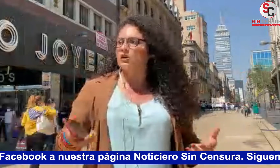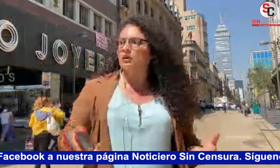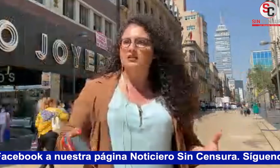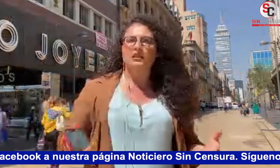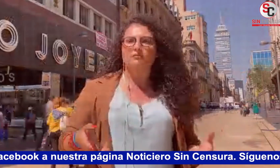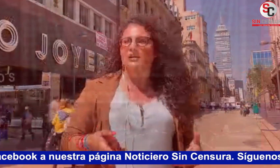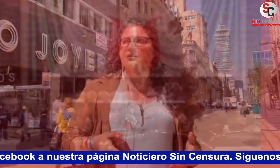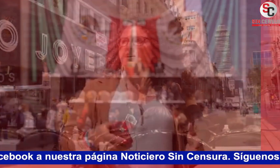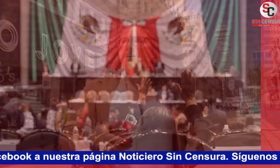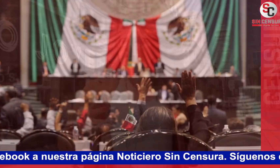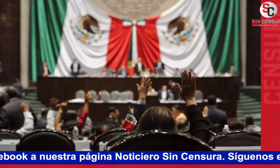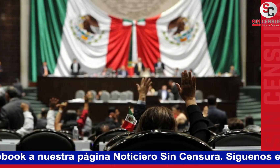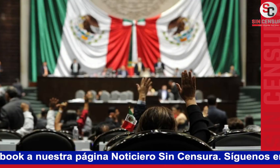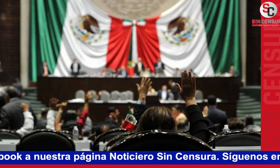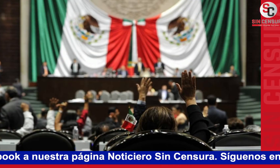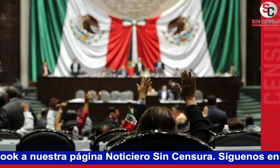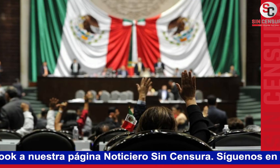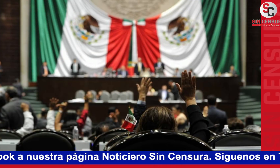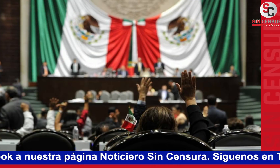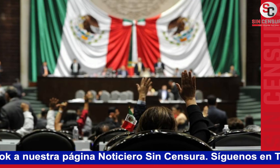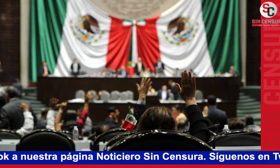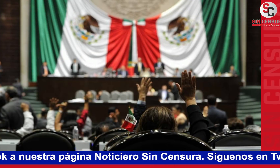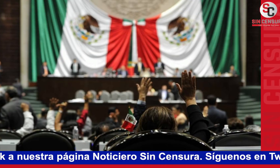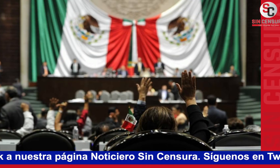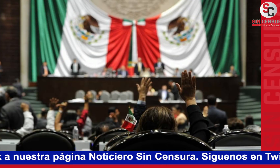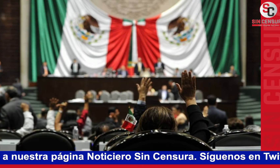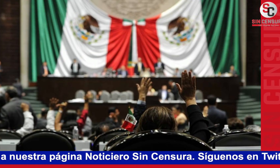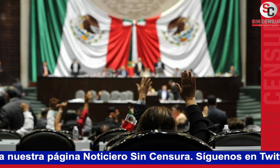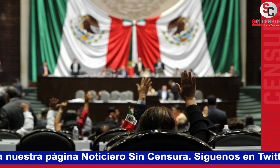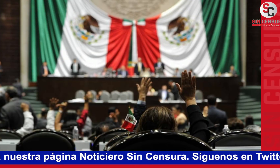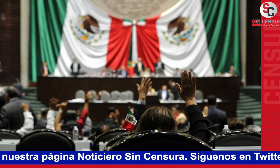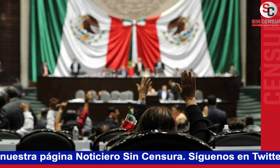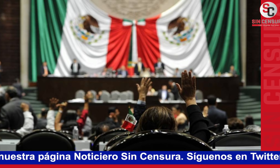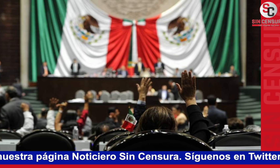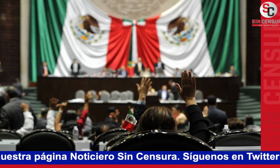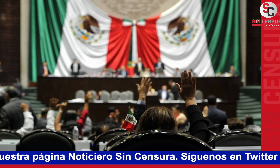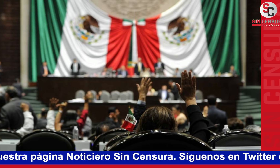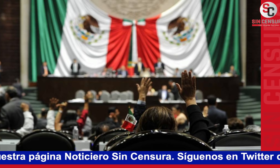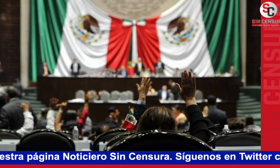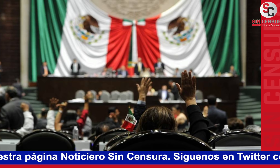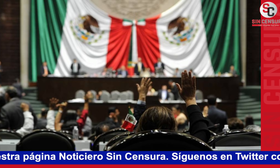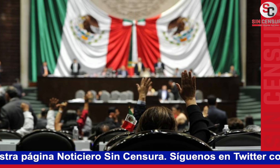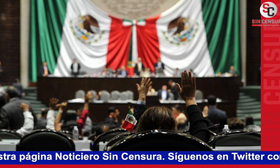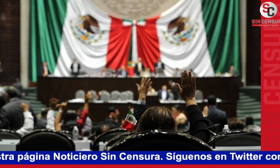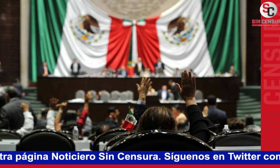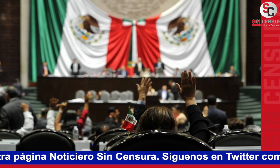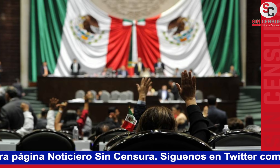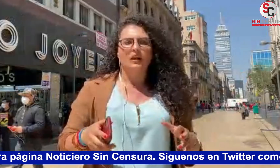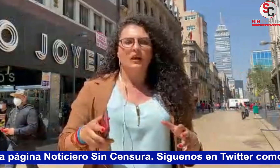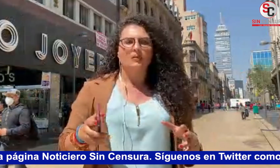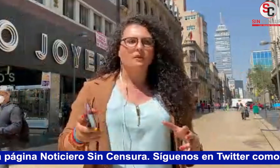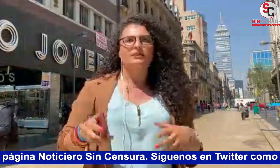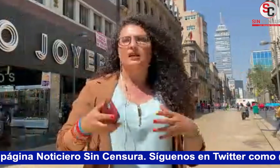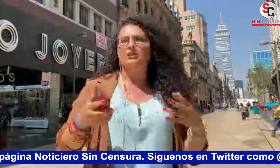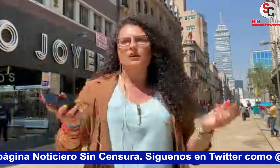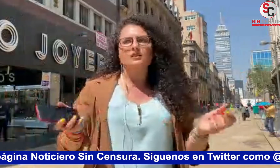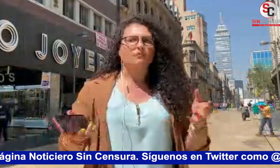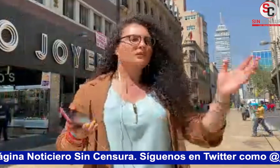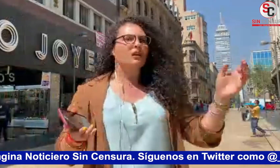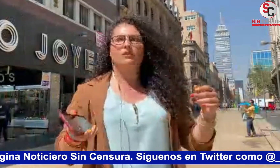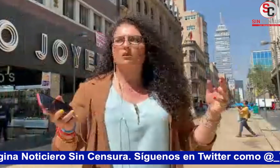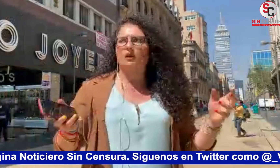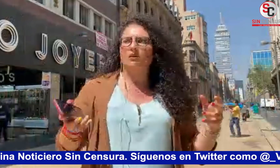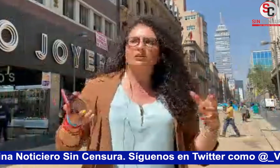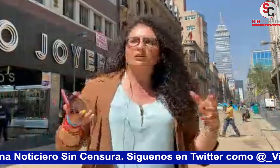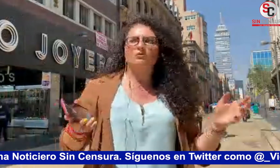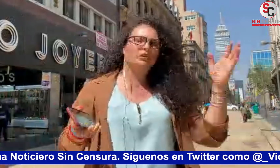entrada? No es nada más y simple y sencillamente una manera en la que nosotros podamos estar pensando, sí,